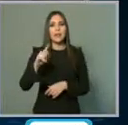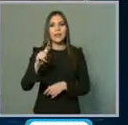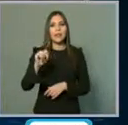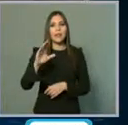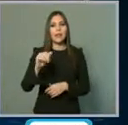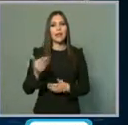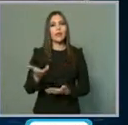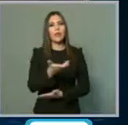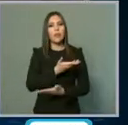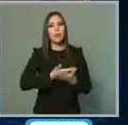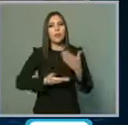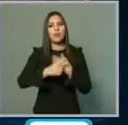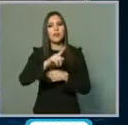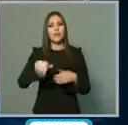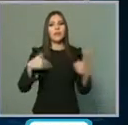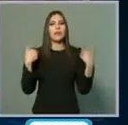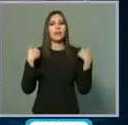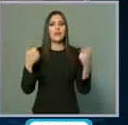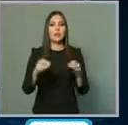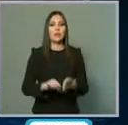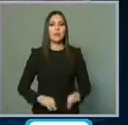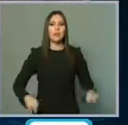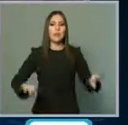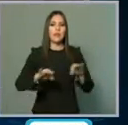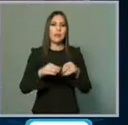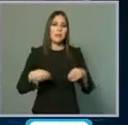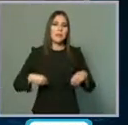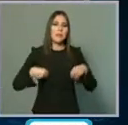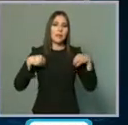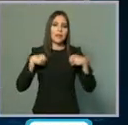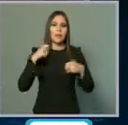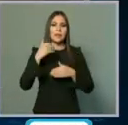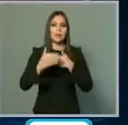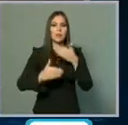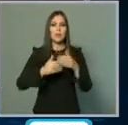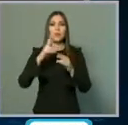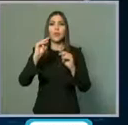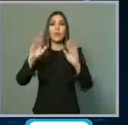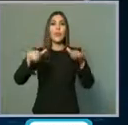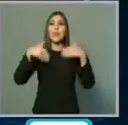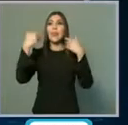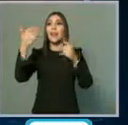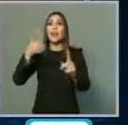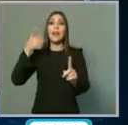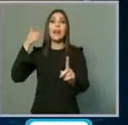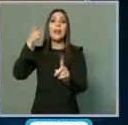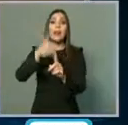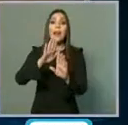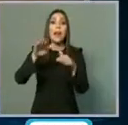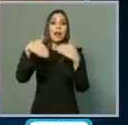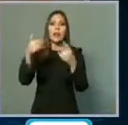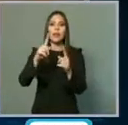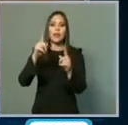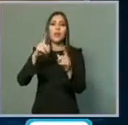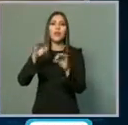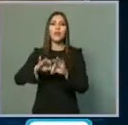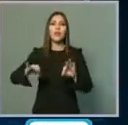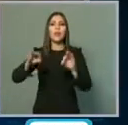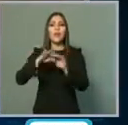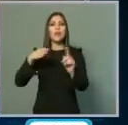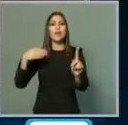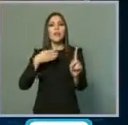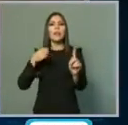esa reflexión de lo importante de la vida es el camino, no es llegar. Claro. Y cada quien tiene su propia